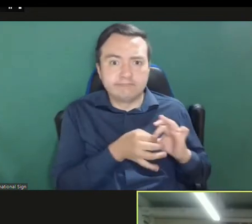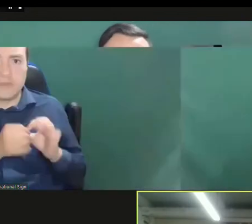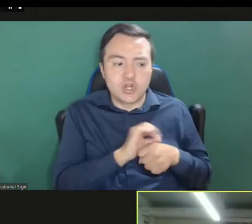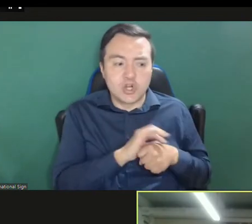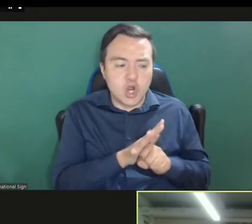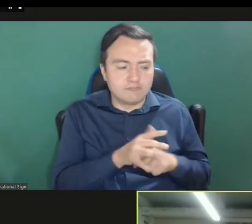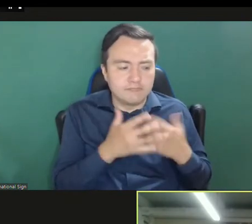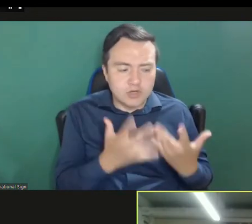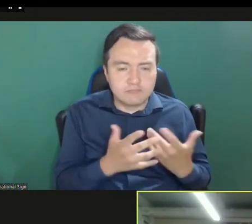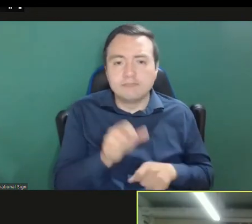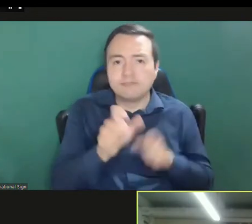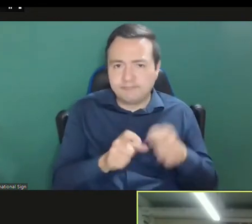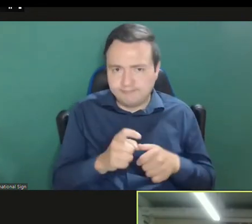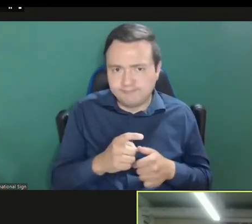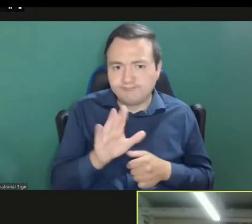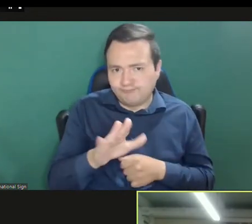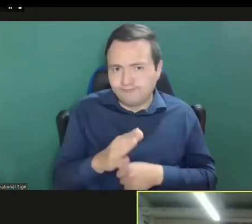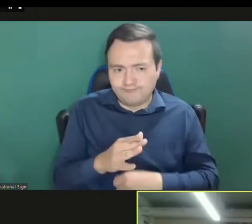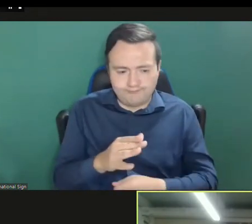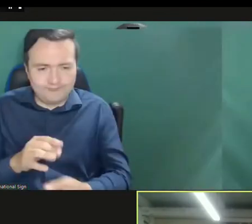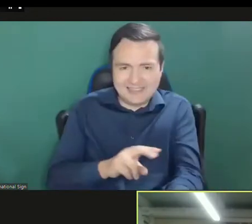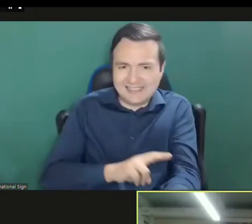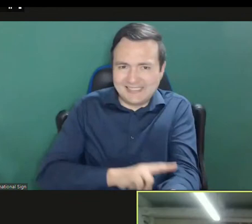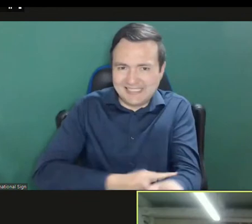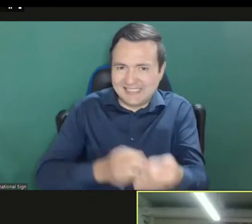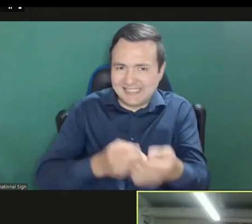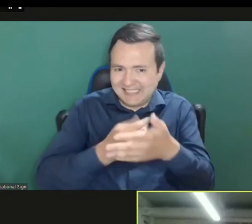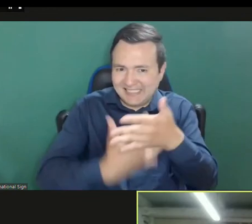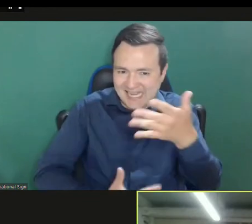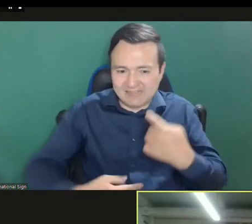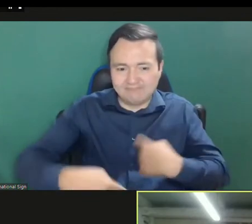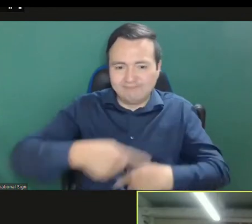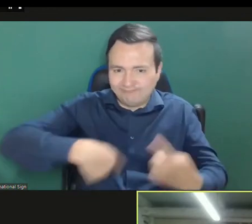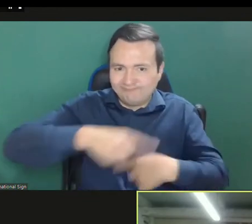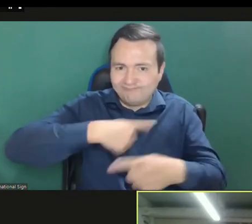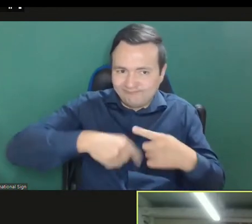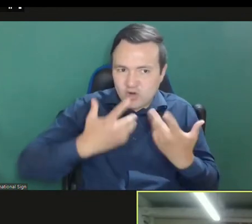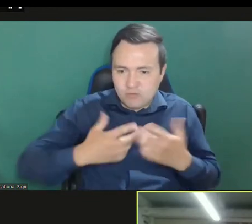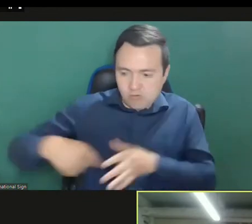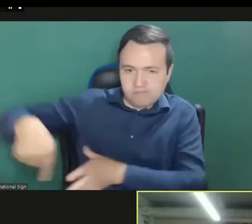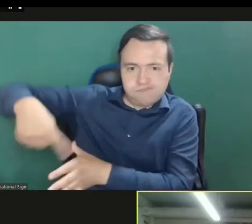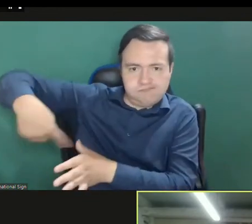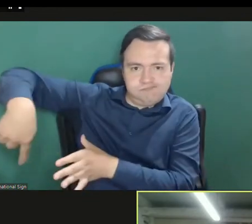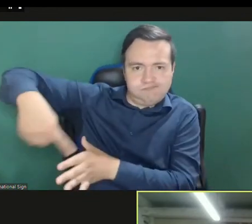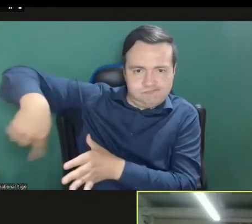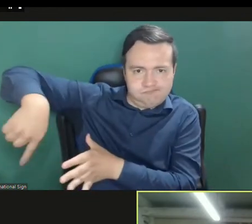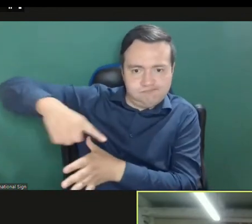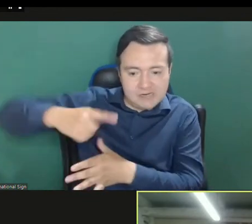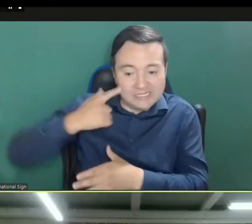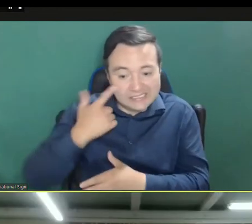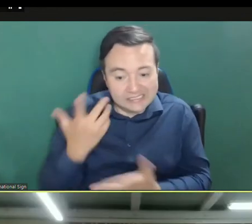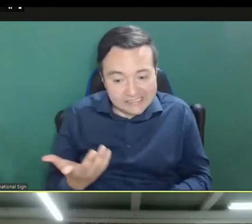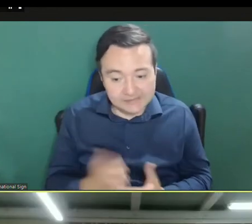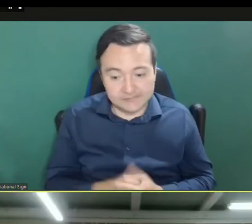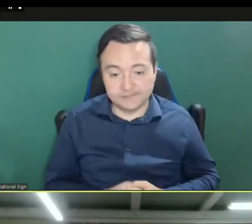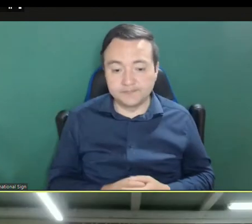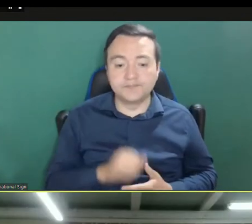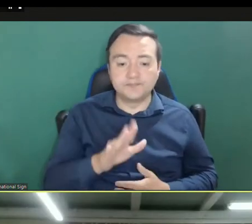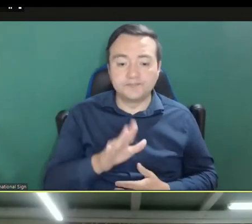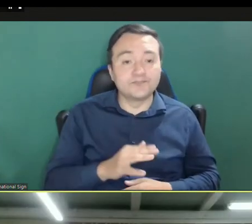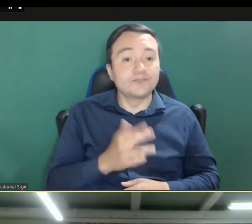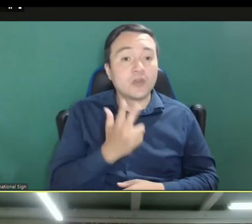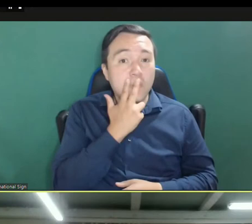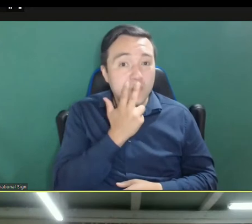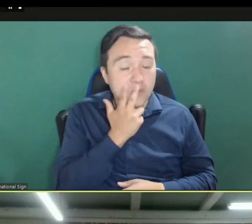diálisis ya que el uso de tabaco es un factor de riesgo importante el programa para césar